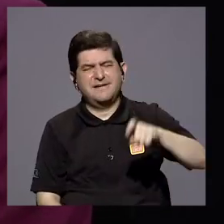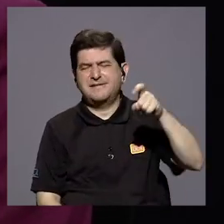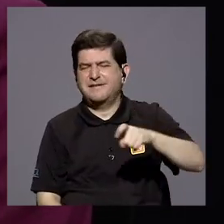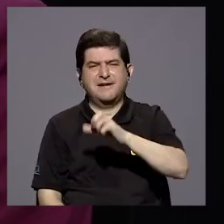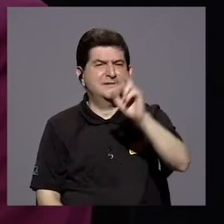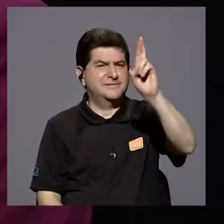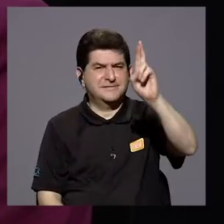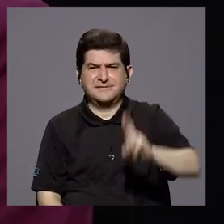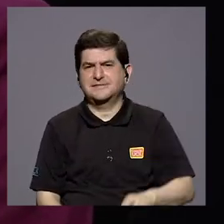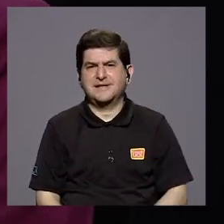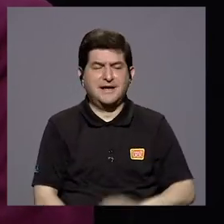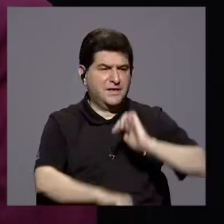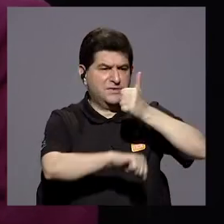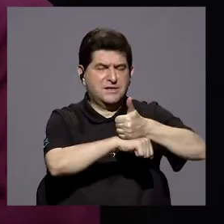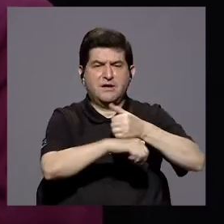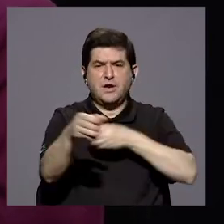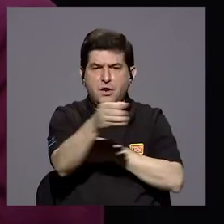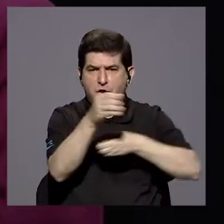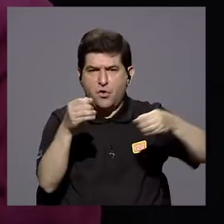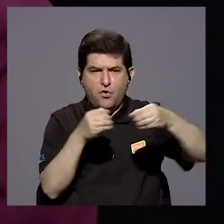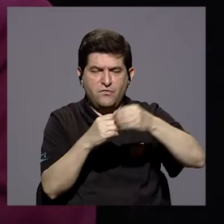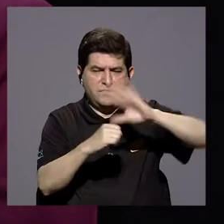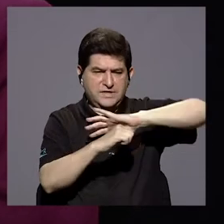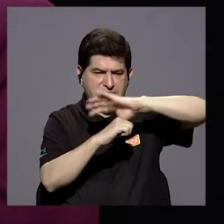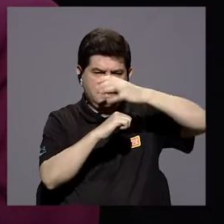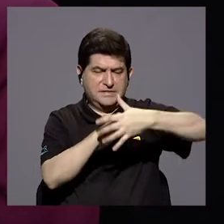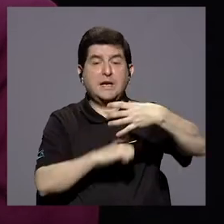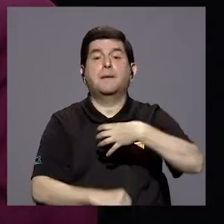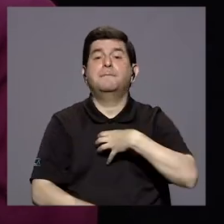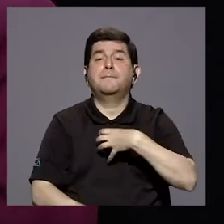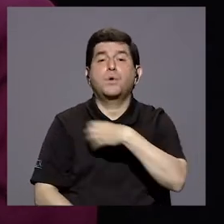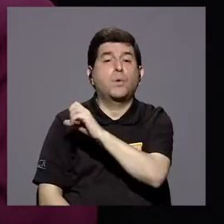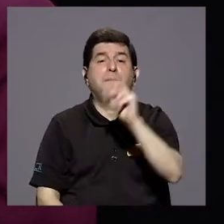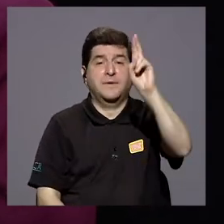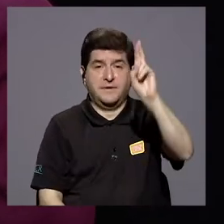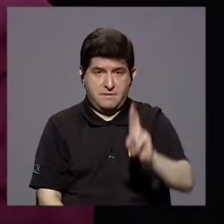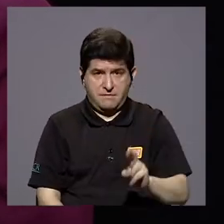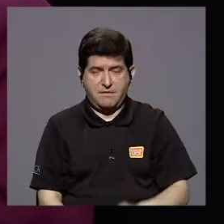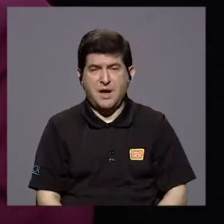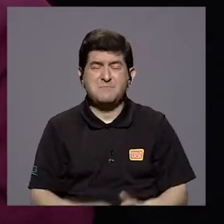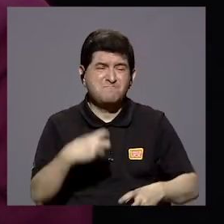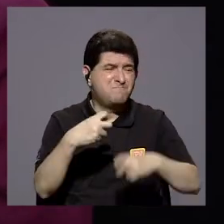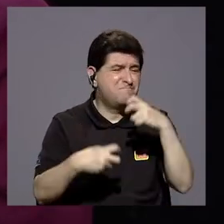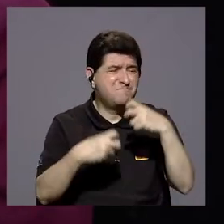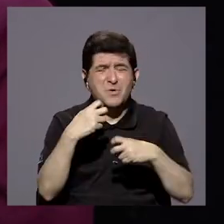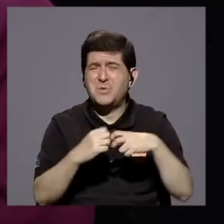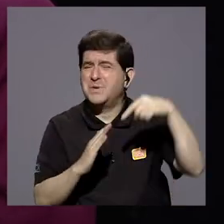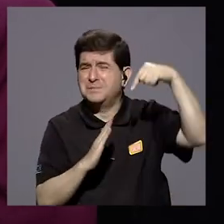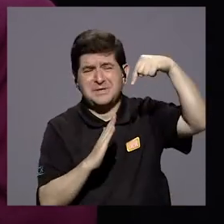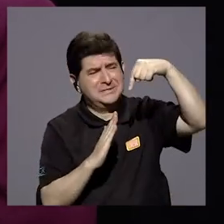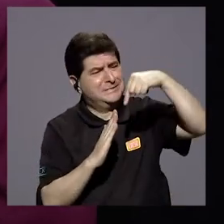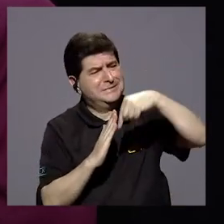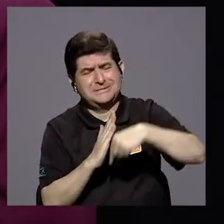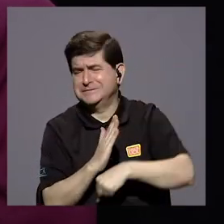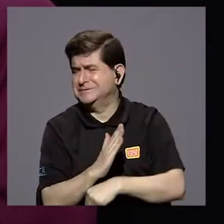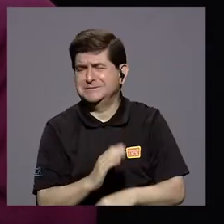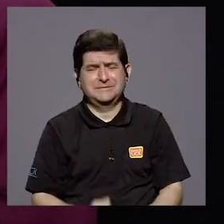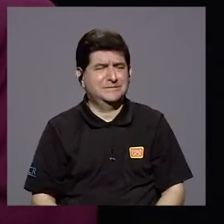Rica crear una agencia espacial costarricense porque tenían problemas muy serios